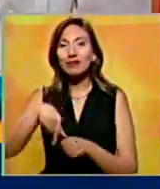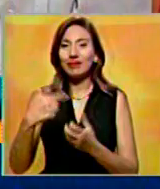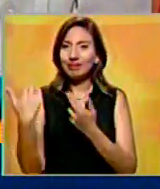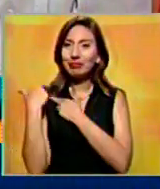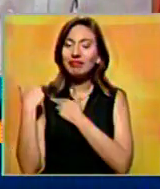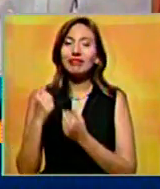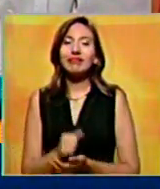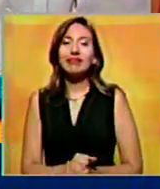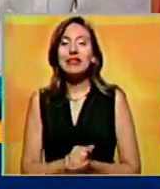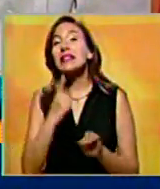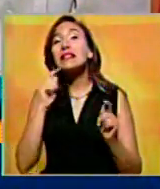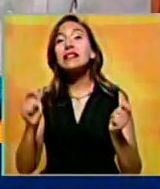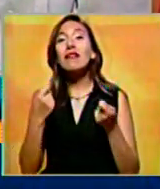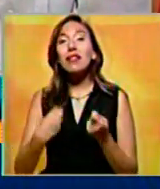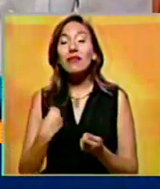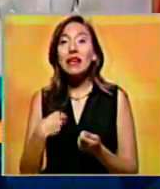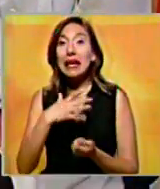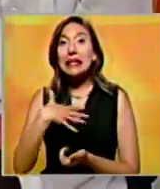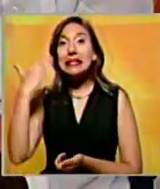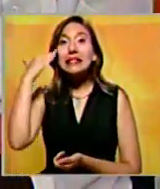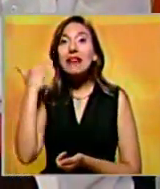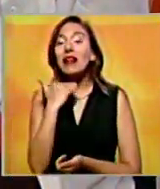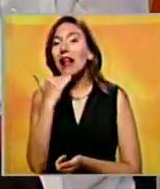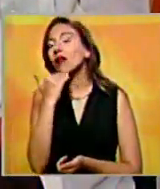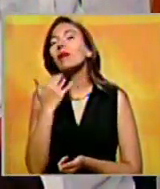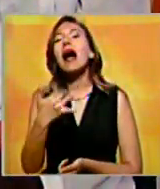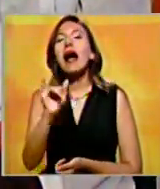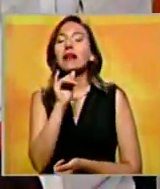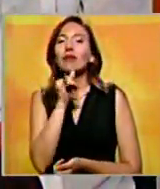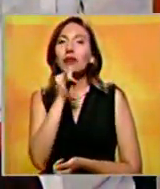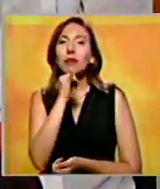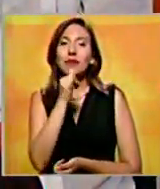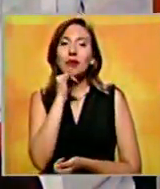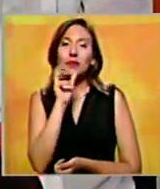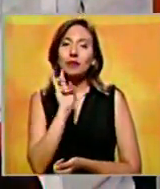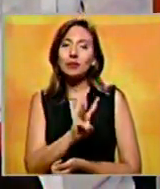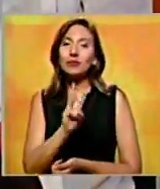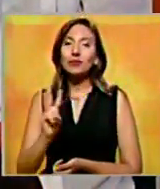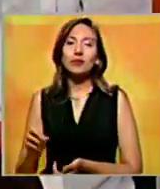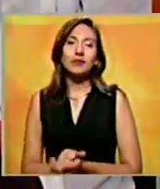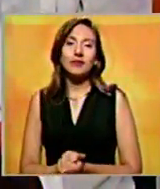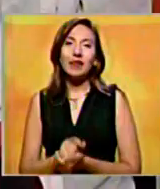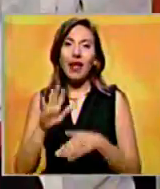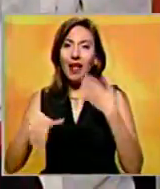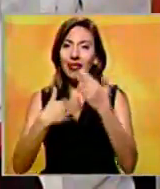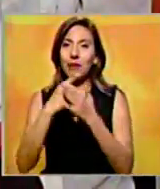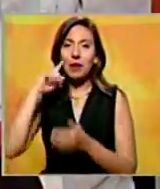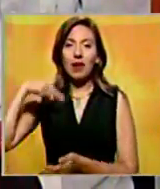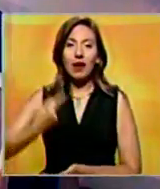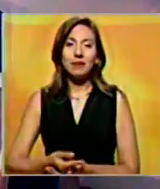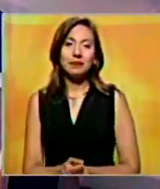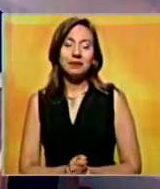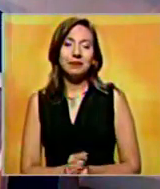país, salvando vidas. Si usted quiere saber más información, siempre tiene a su disposición nuestro correo electrónico. Hasta mañana.